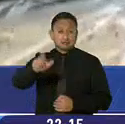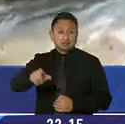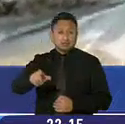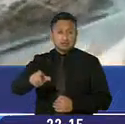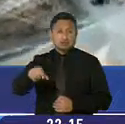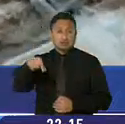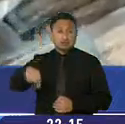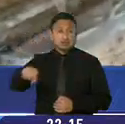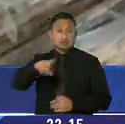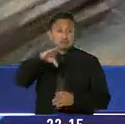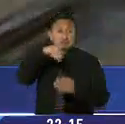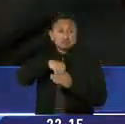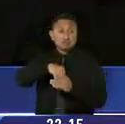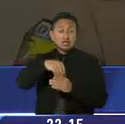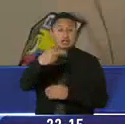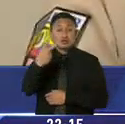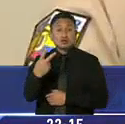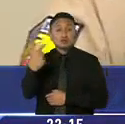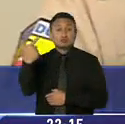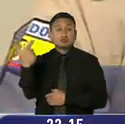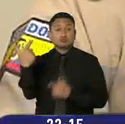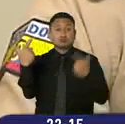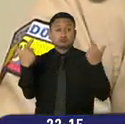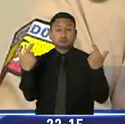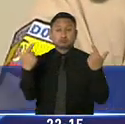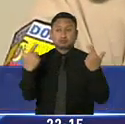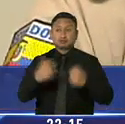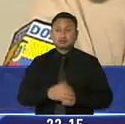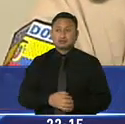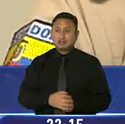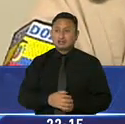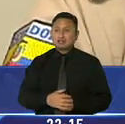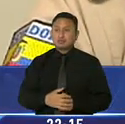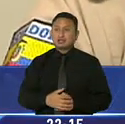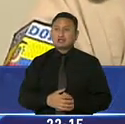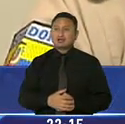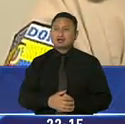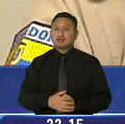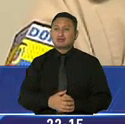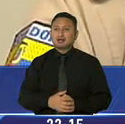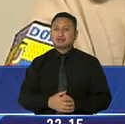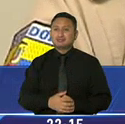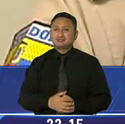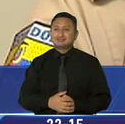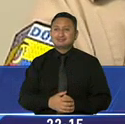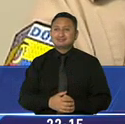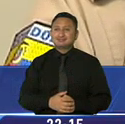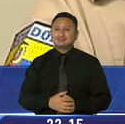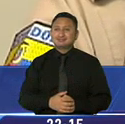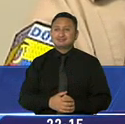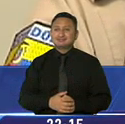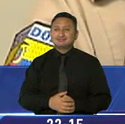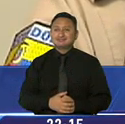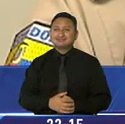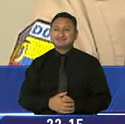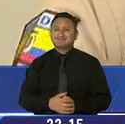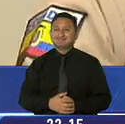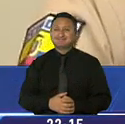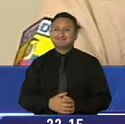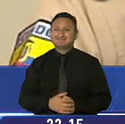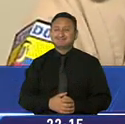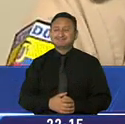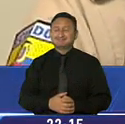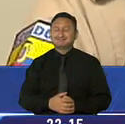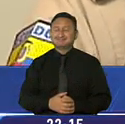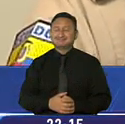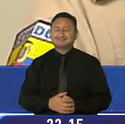interior 2 pistolas, tipo pistolas de fogueo, una prensadora y varios artefactos más que